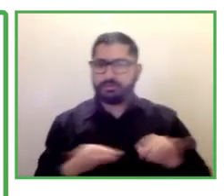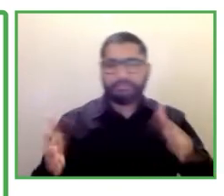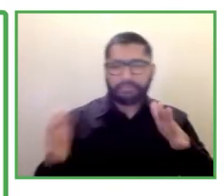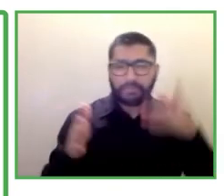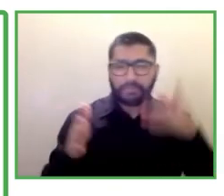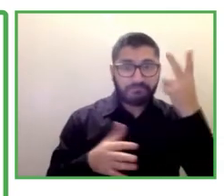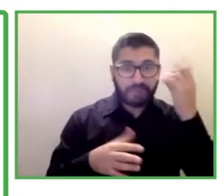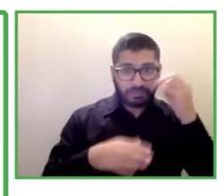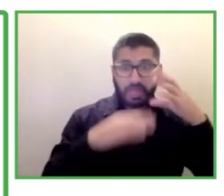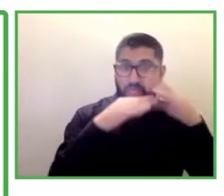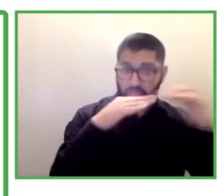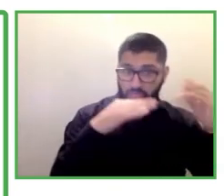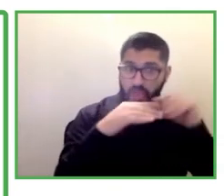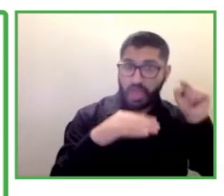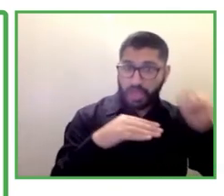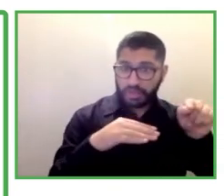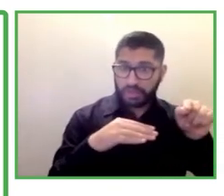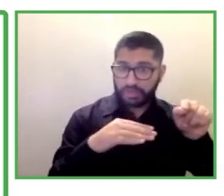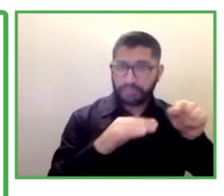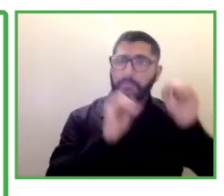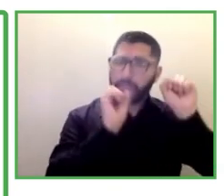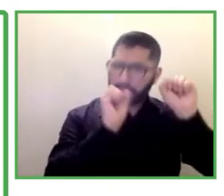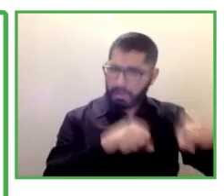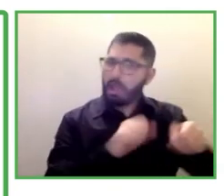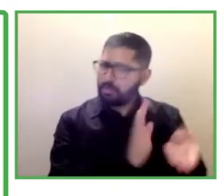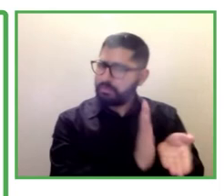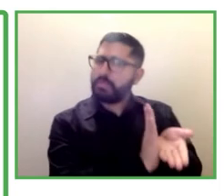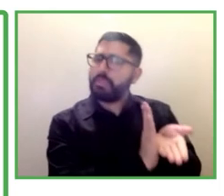los adicionales.